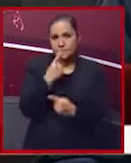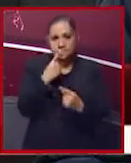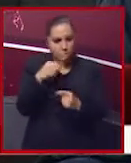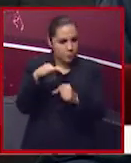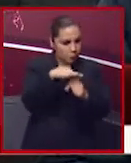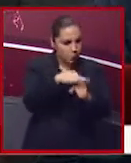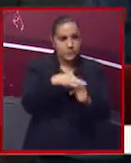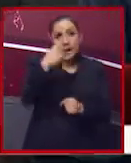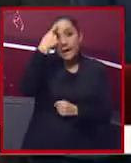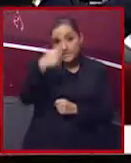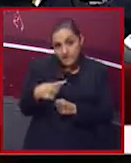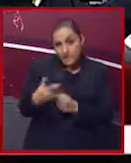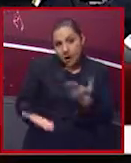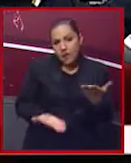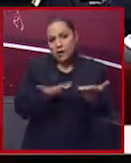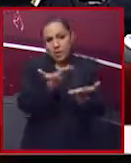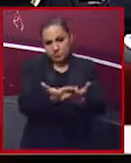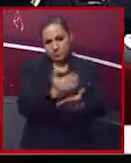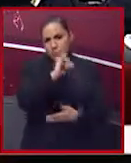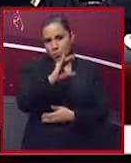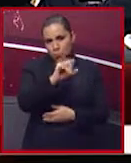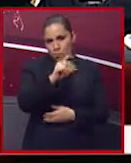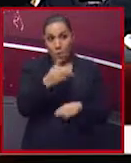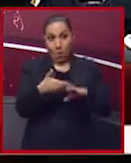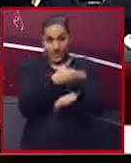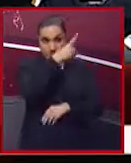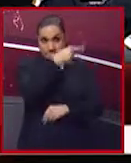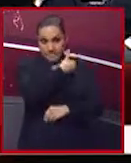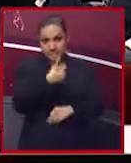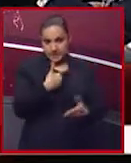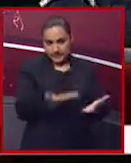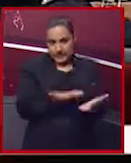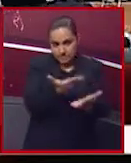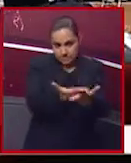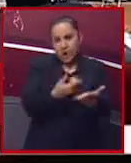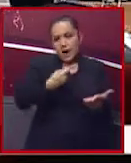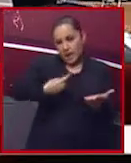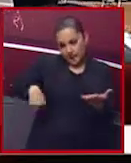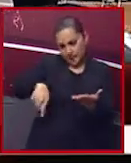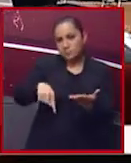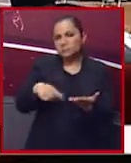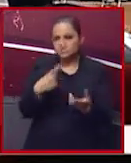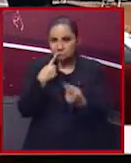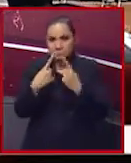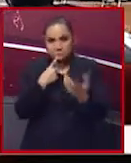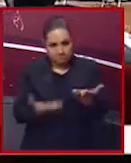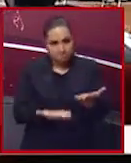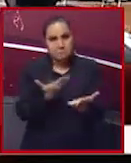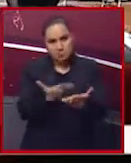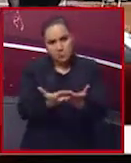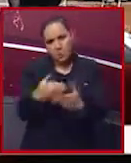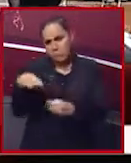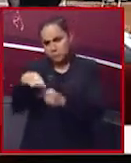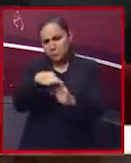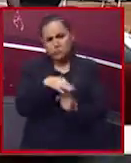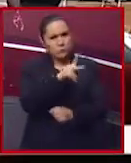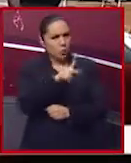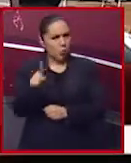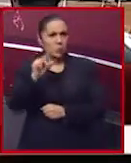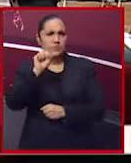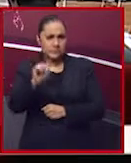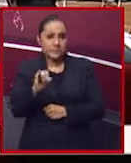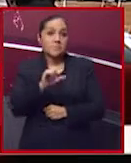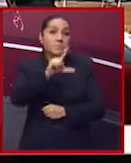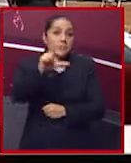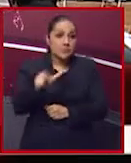su ratificación, designado por el presidente como secretario de Hacienda. El dictamen fue aprobado por unanimidad y se envió a la Junta de